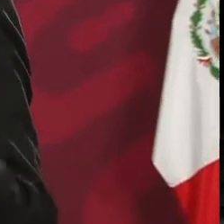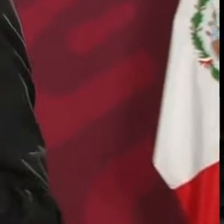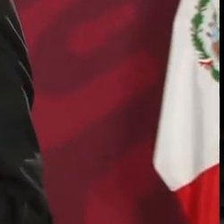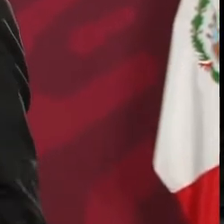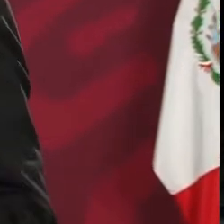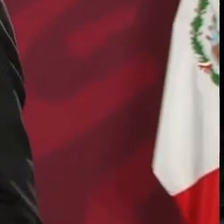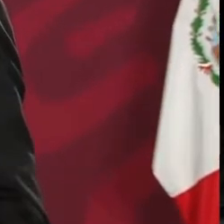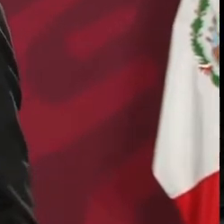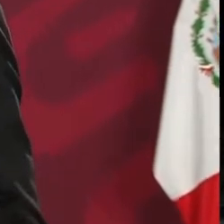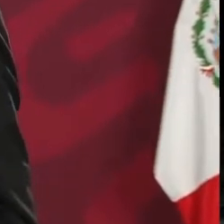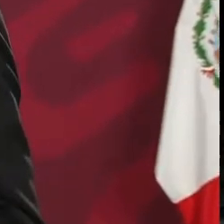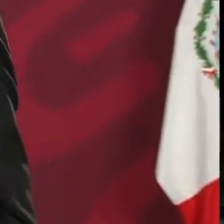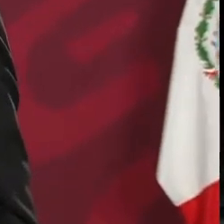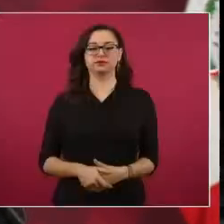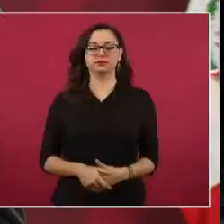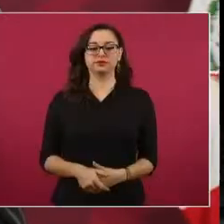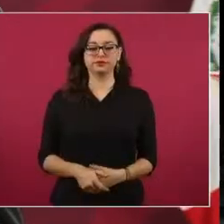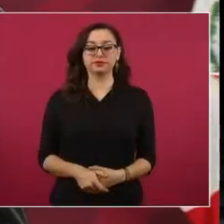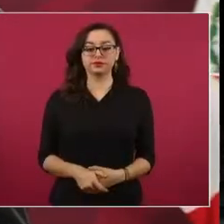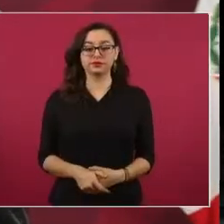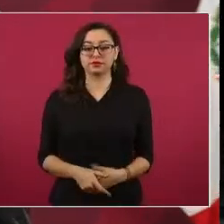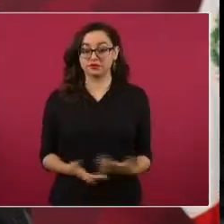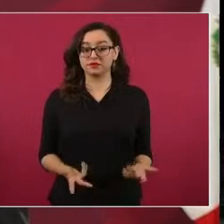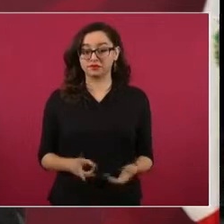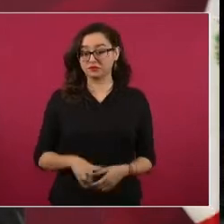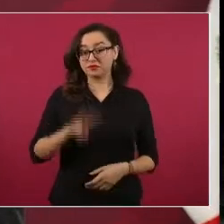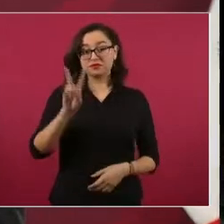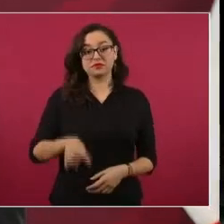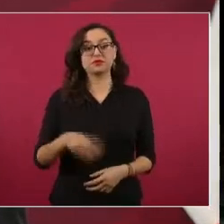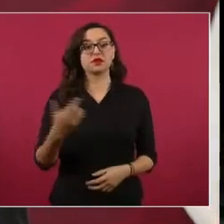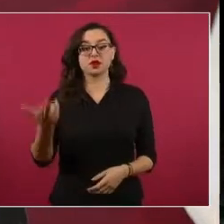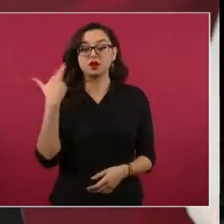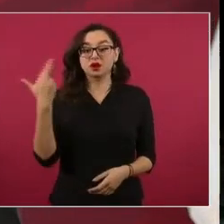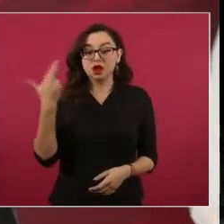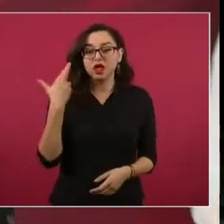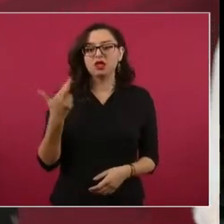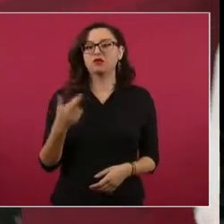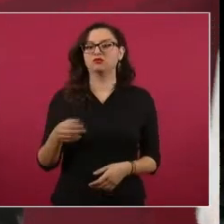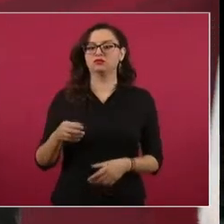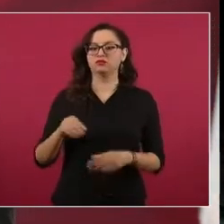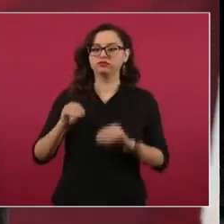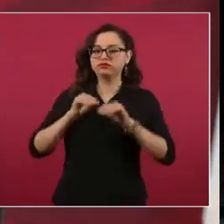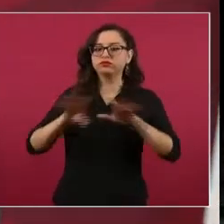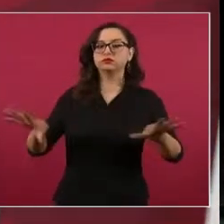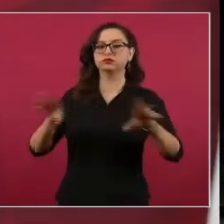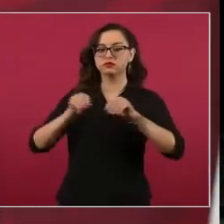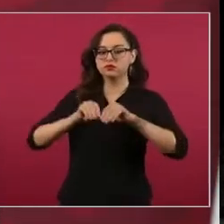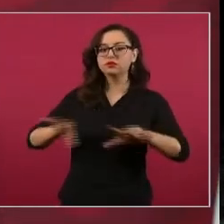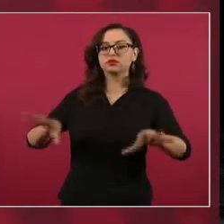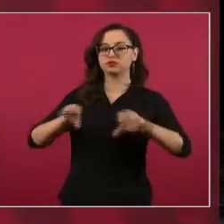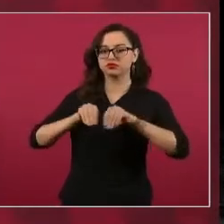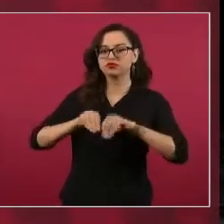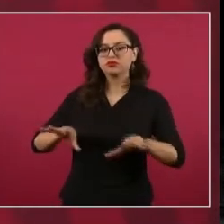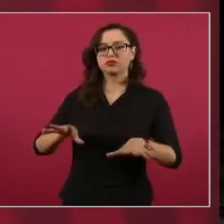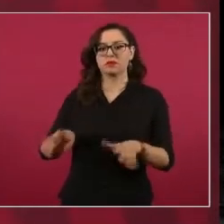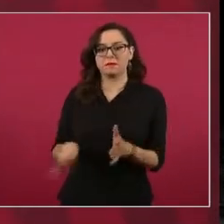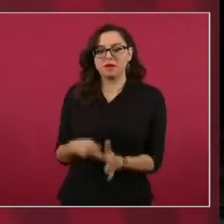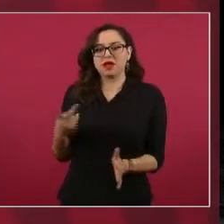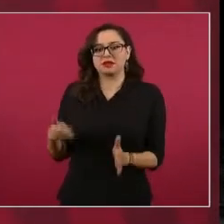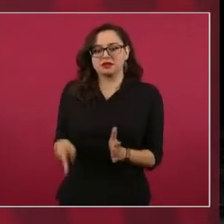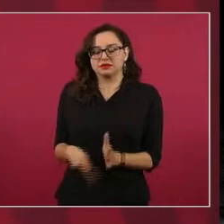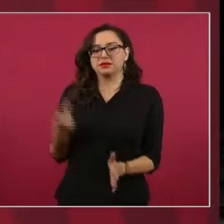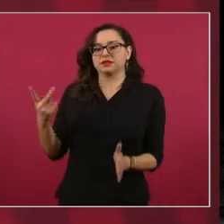entonces si impacta aguantamos porque la gente